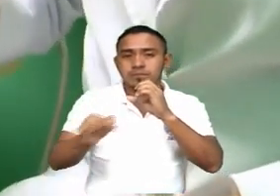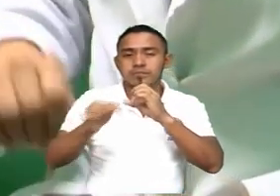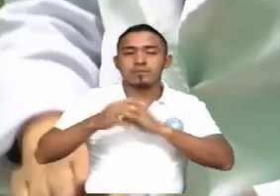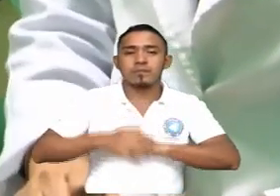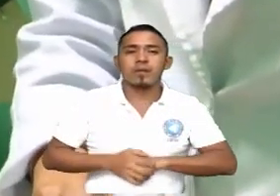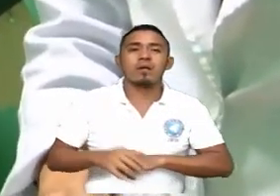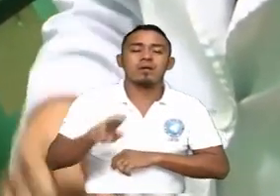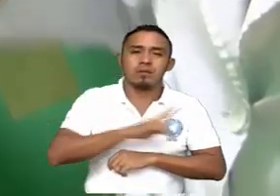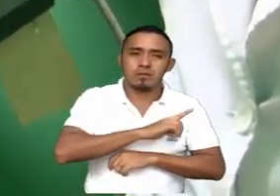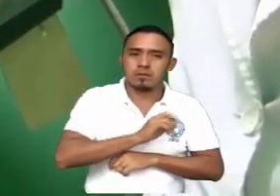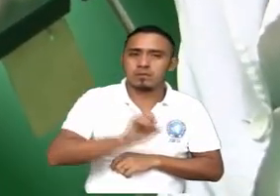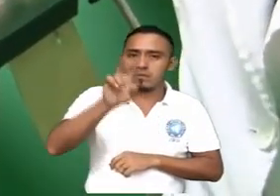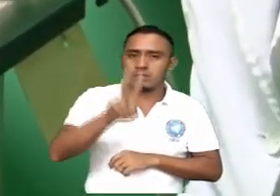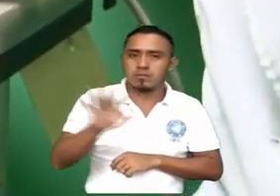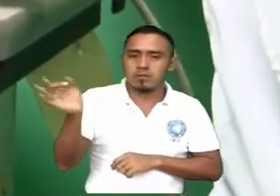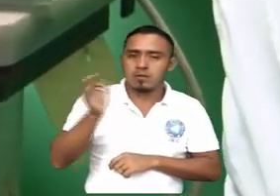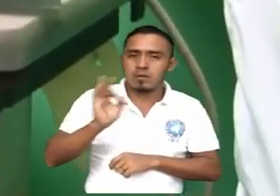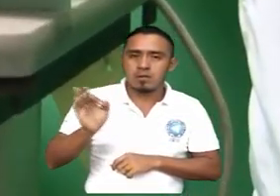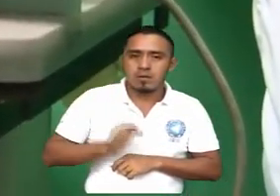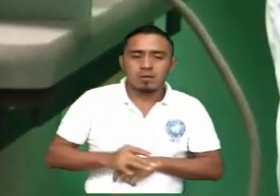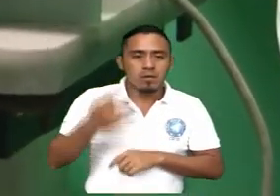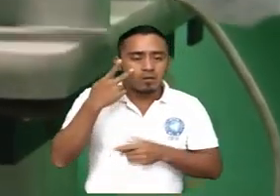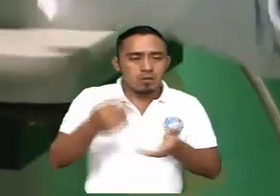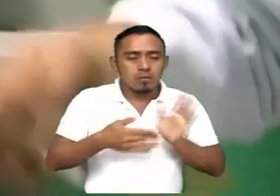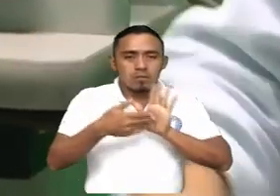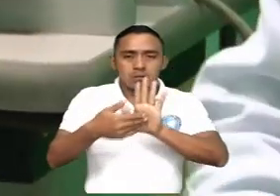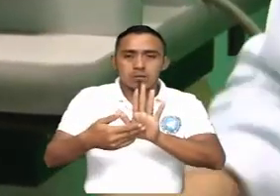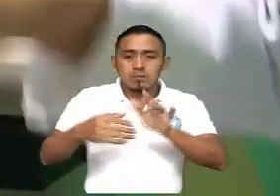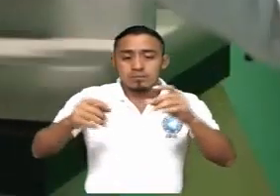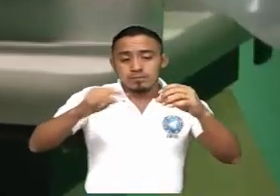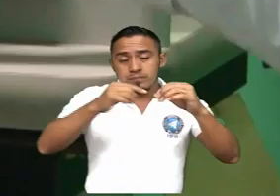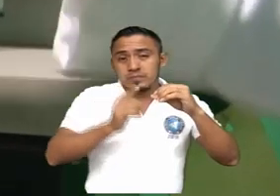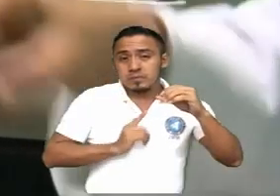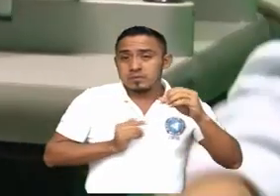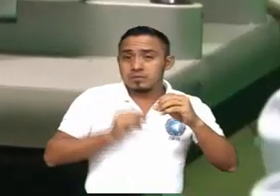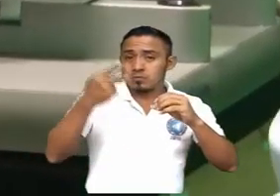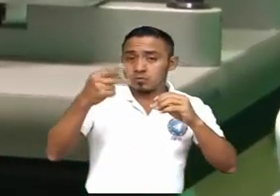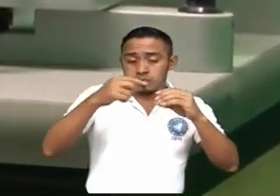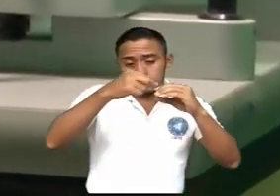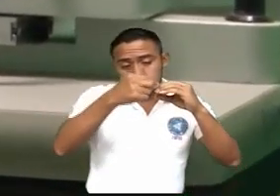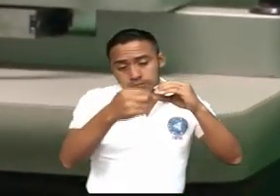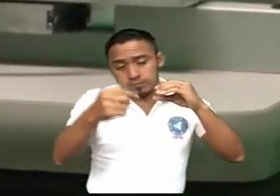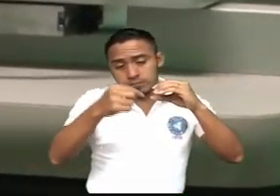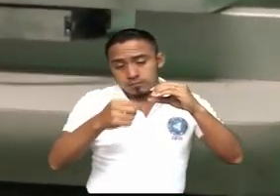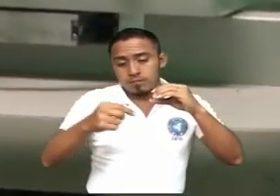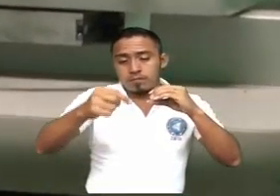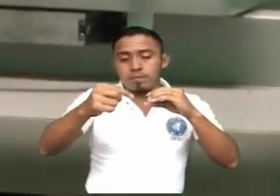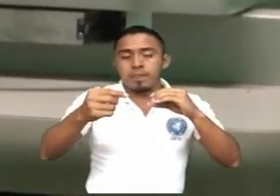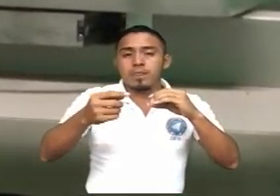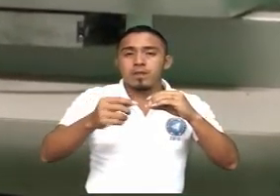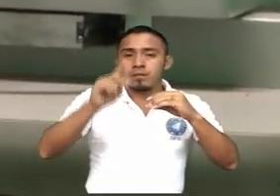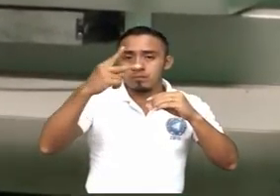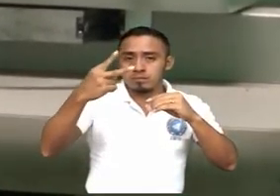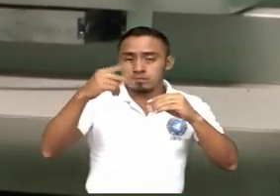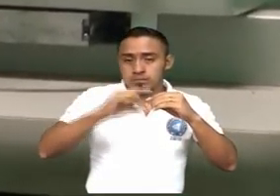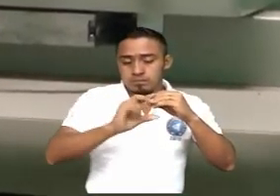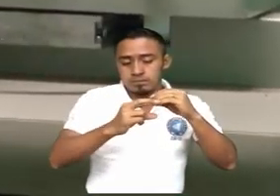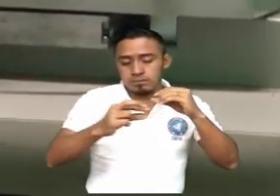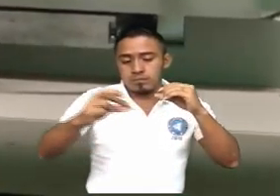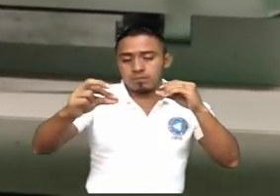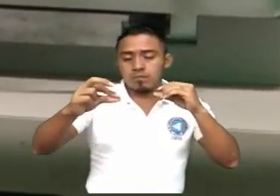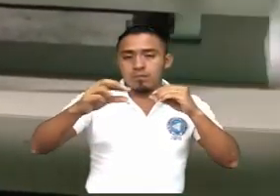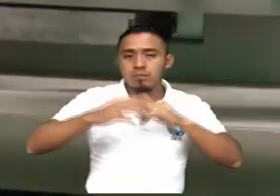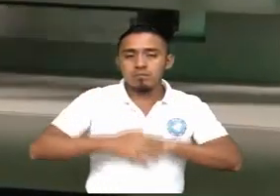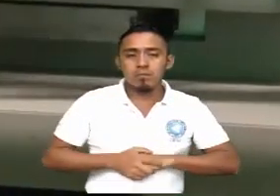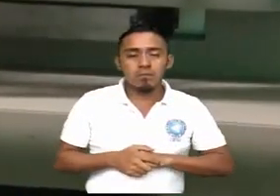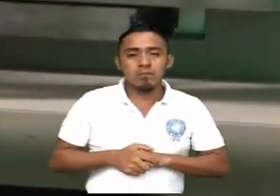dos causas. Como ven aquí, tiene sus dos vasos sanguíneos, ¿verdad? La vena y la arteria, que le irrigan. ¿Qué